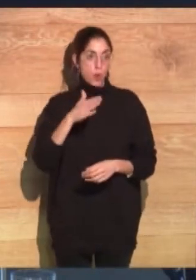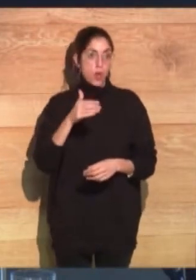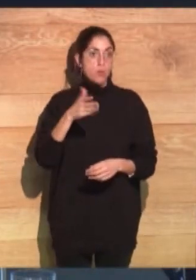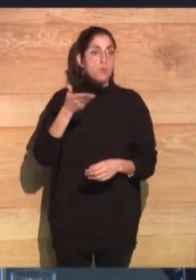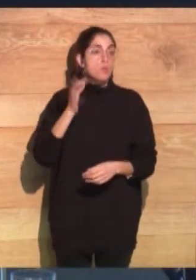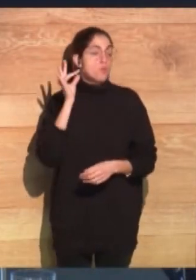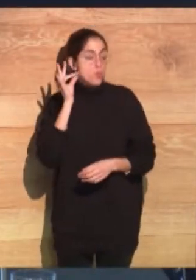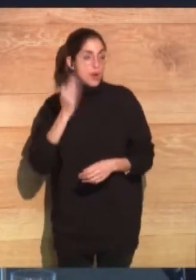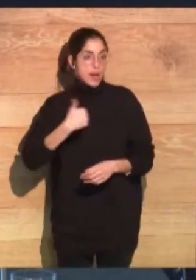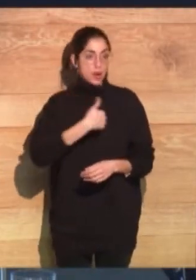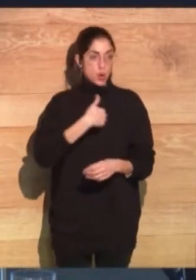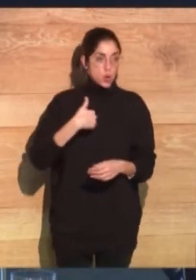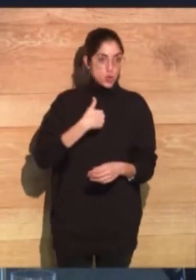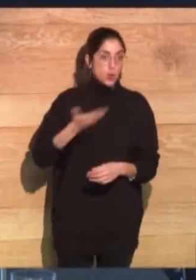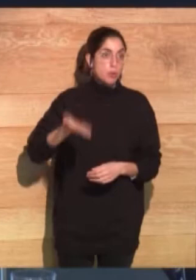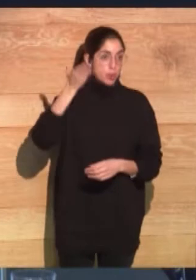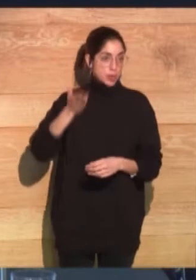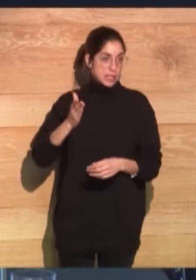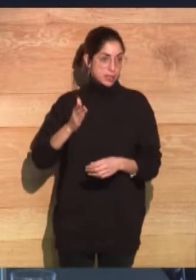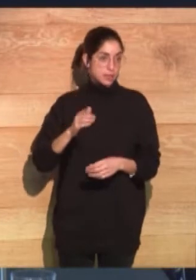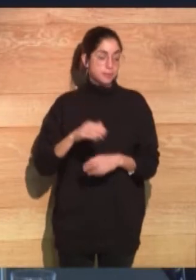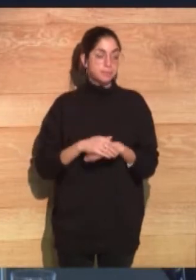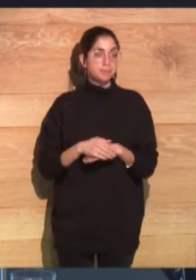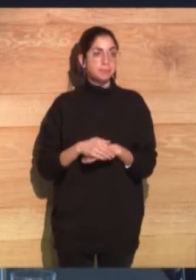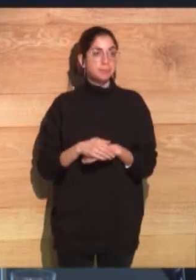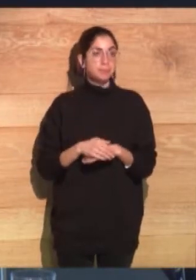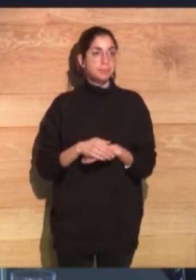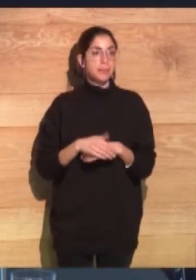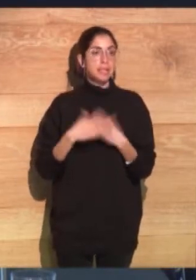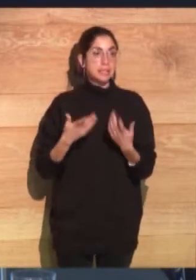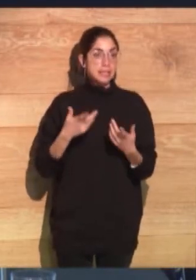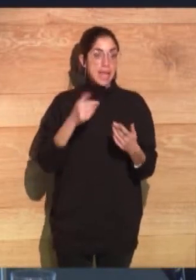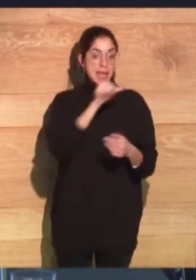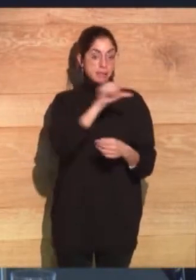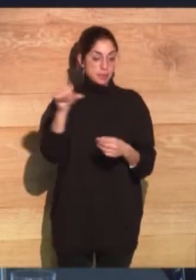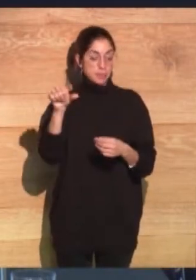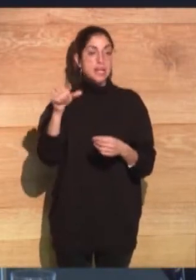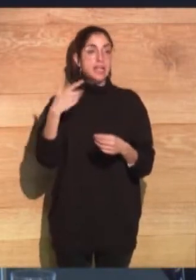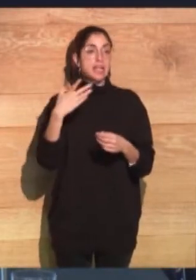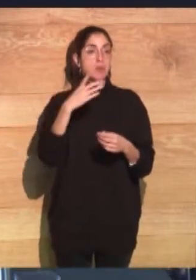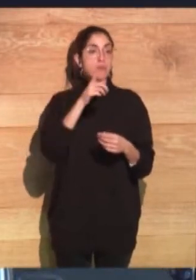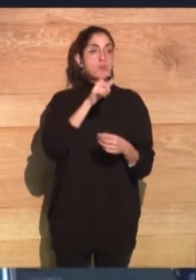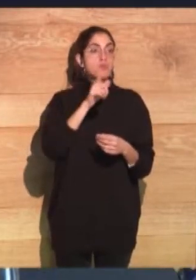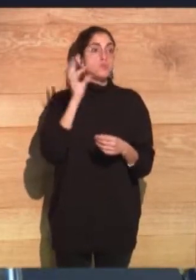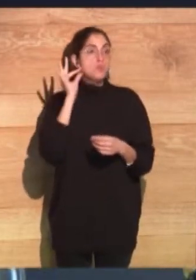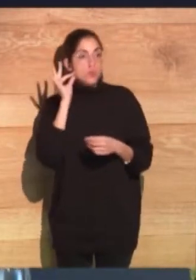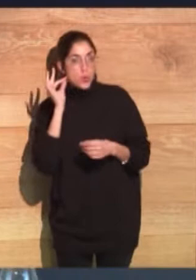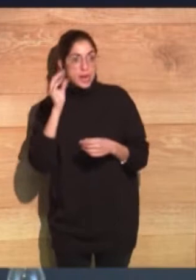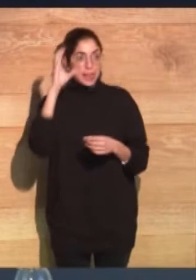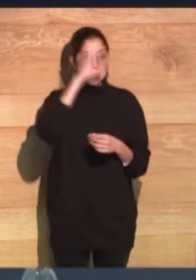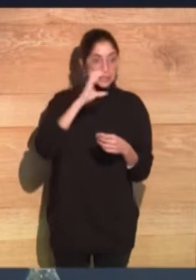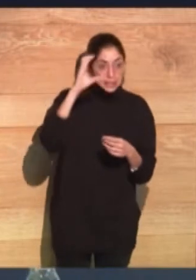en todos los sectores de la sociedad. Hemos tenido en estos días mujeres científicas, creadoras,